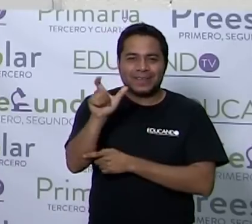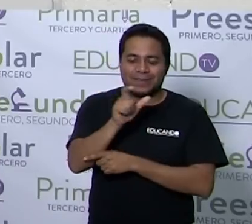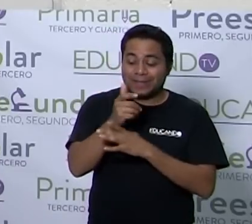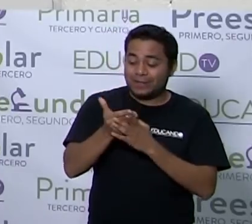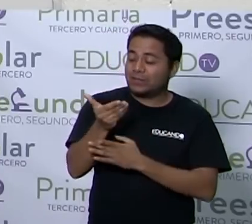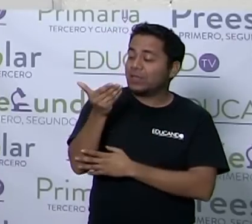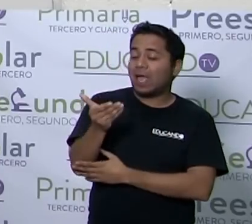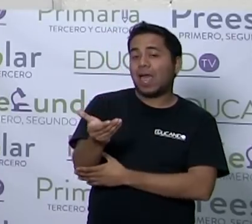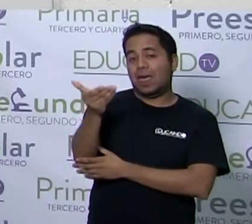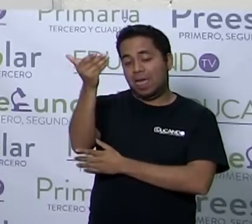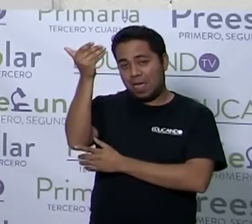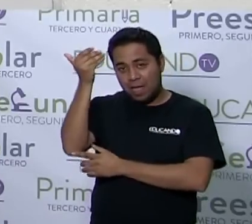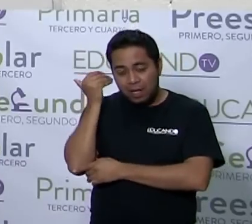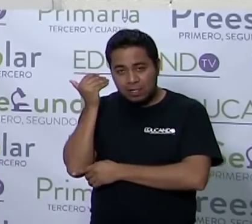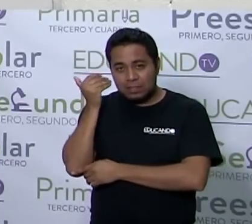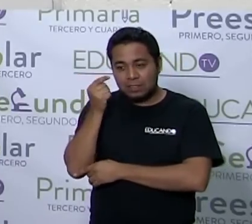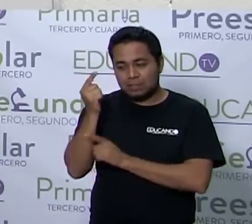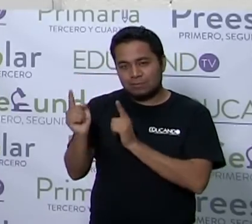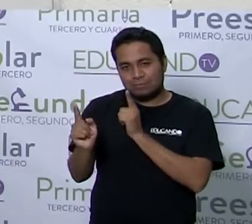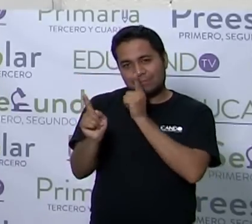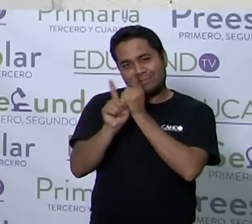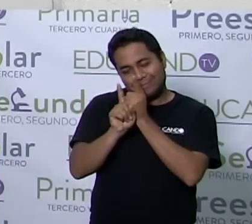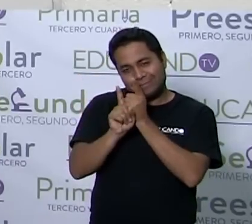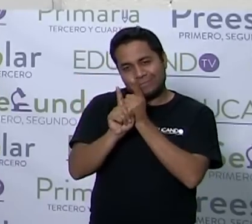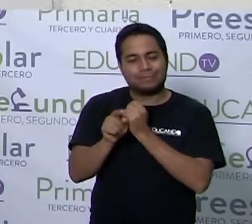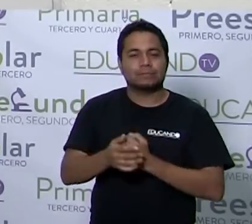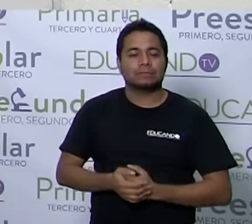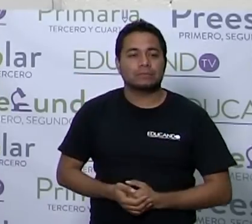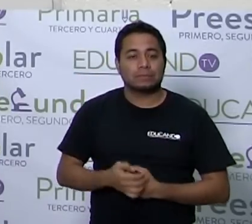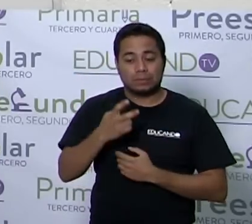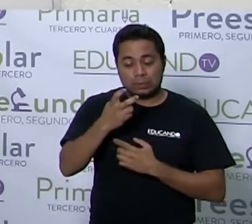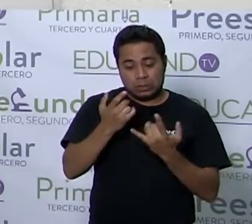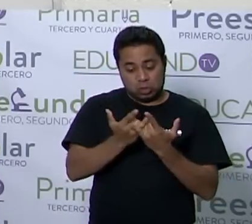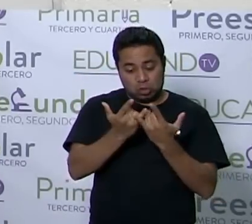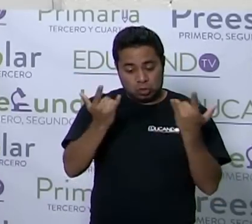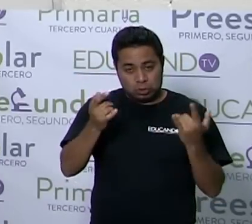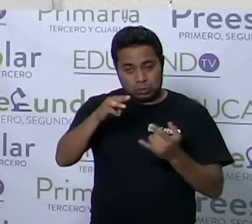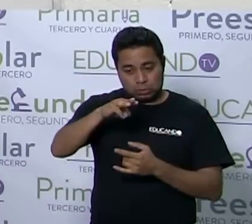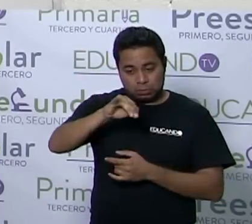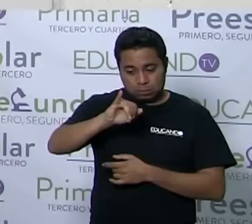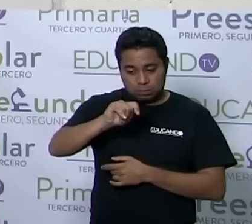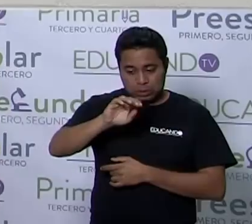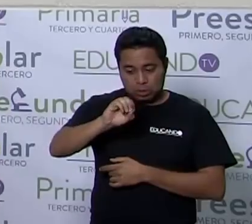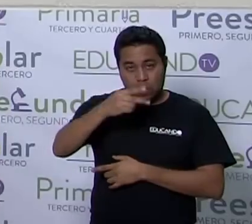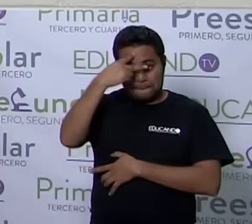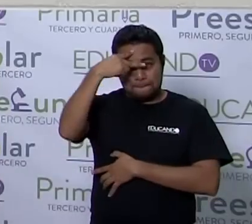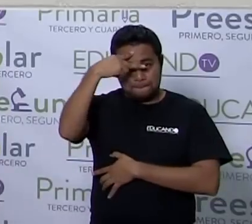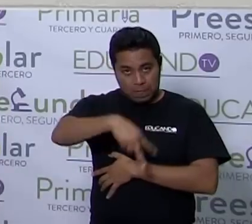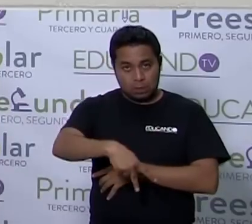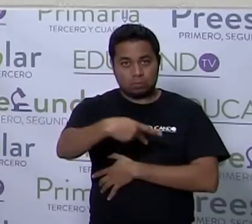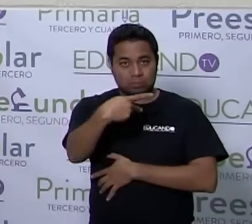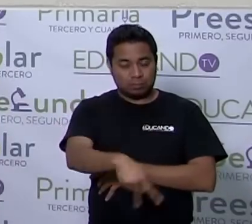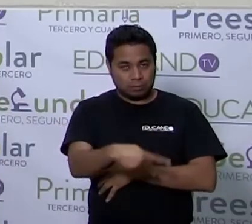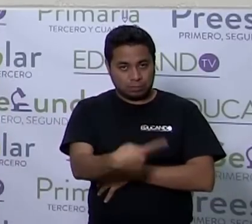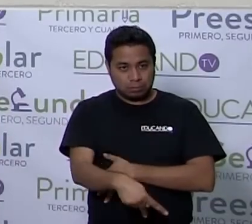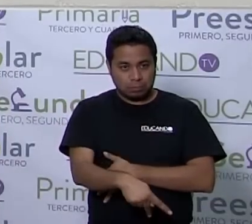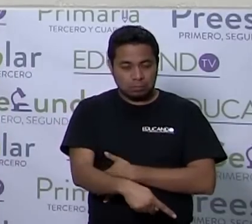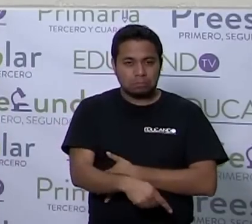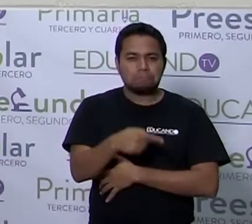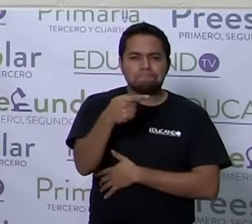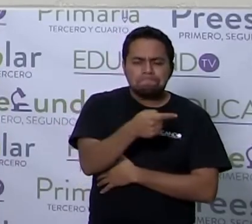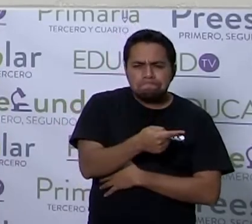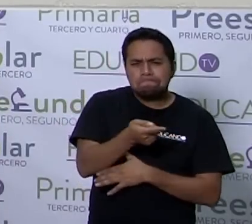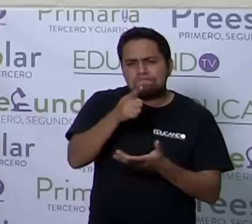mágica vez en la que se encontraron. Este es un mito mexicano, que nos